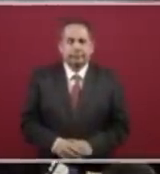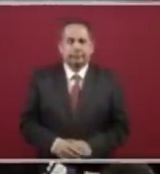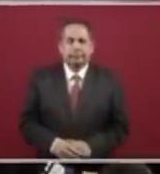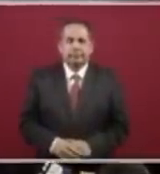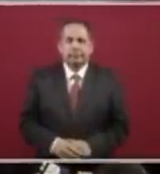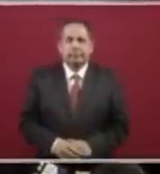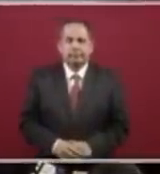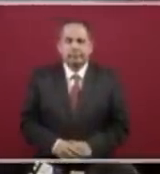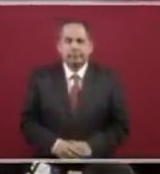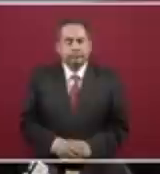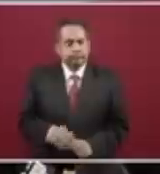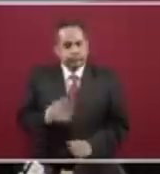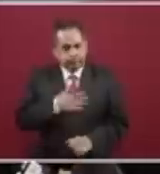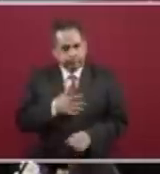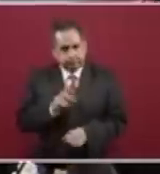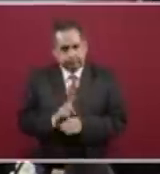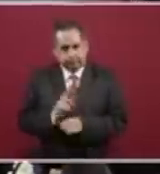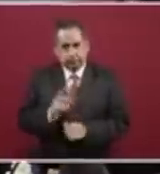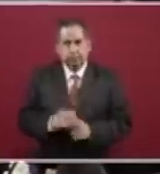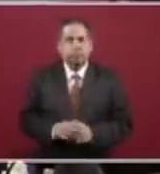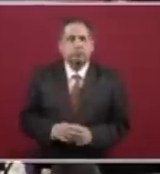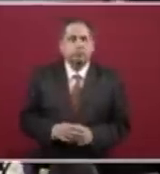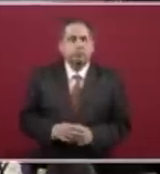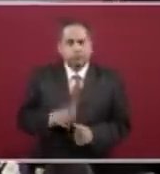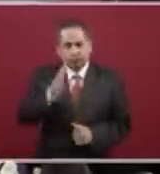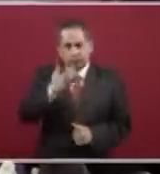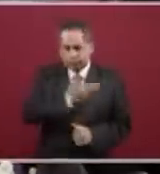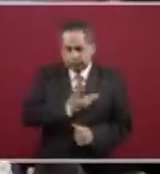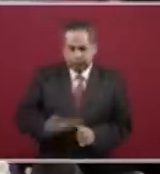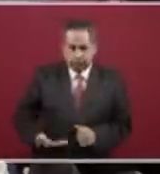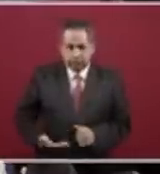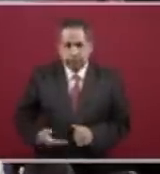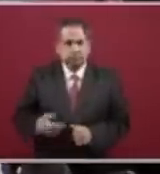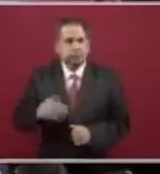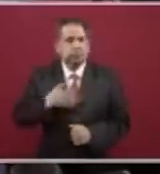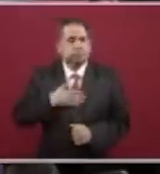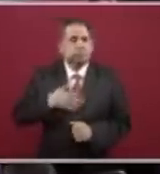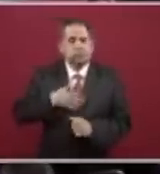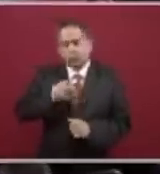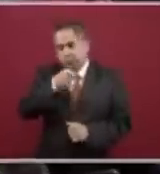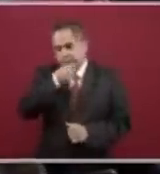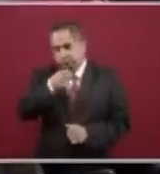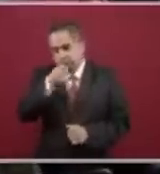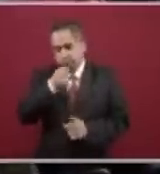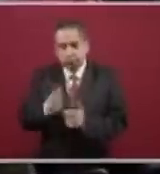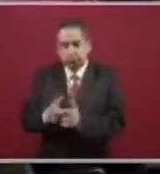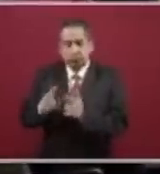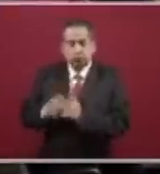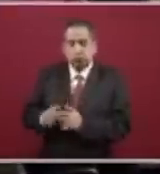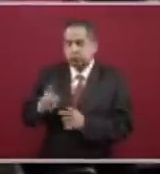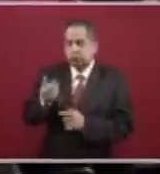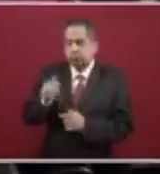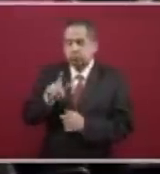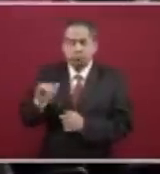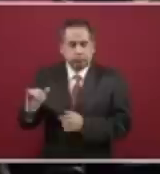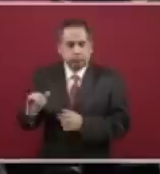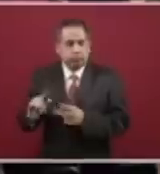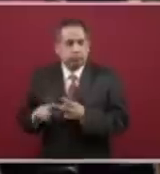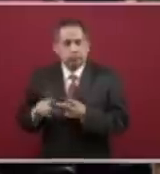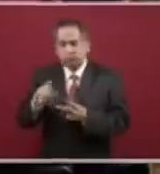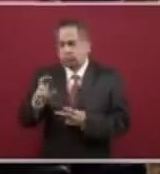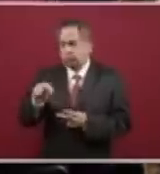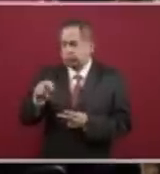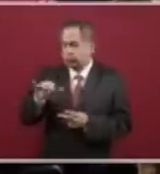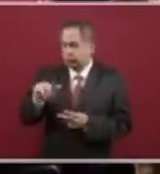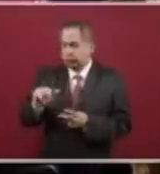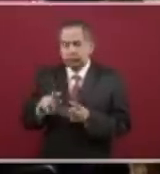buenos días buenos días presidente larrosa g de reportera del grupo hill y el imparcial la crónica y